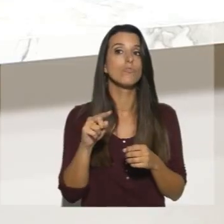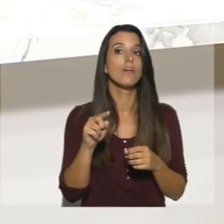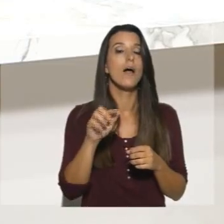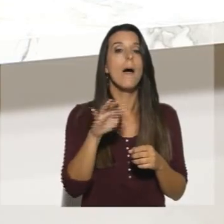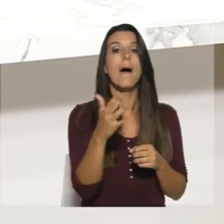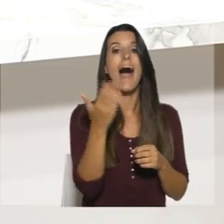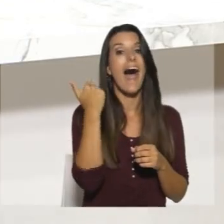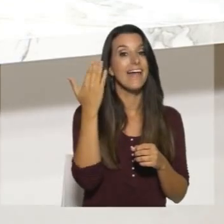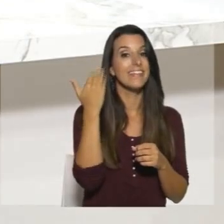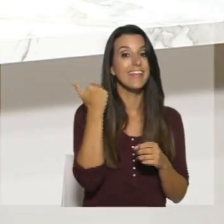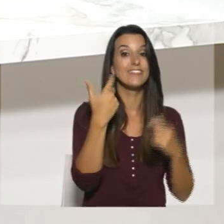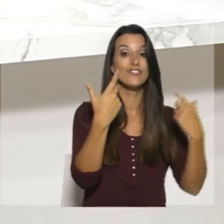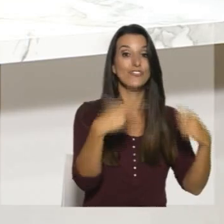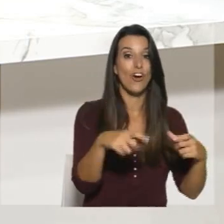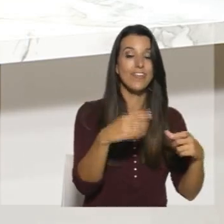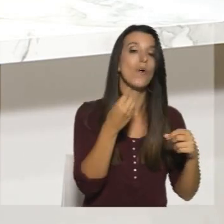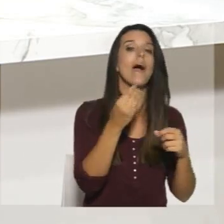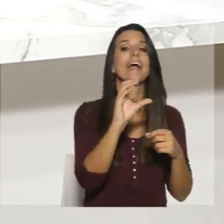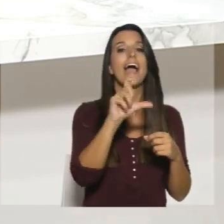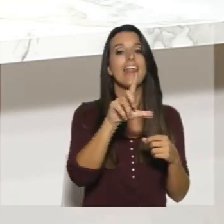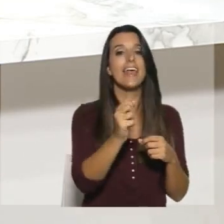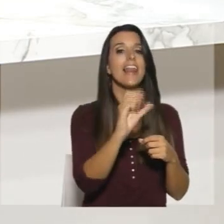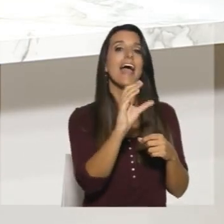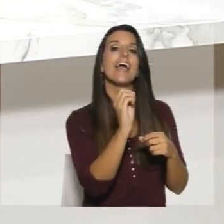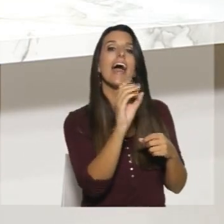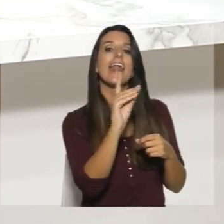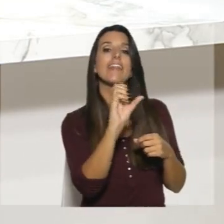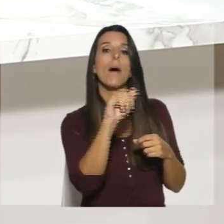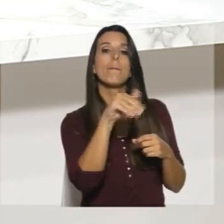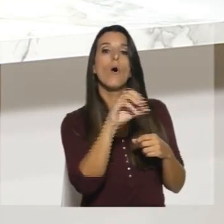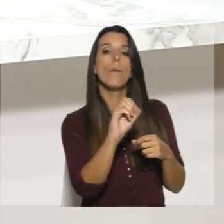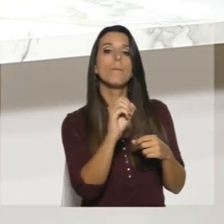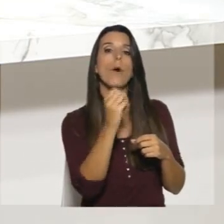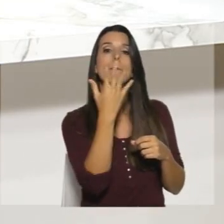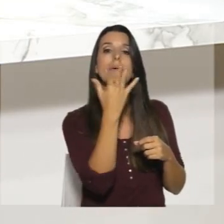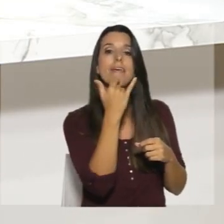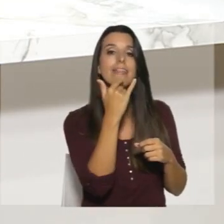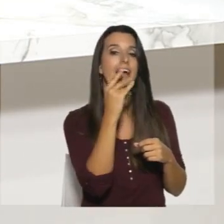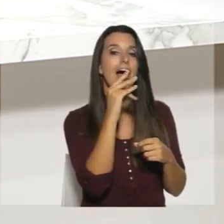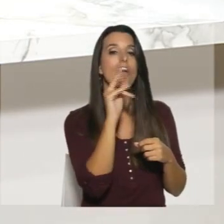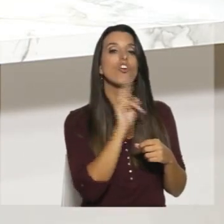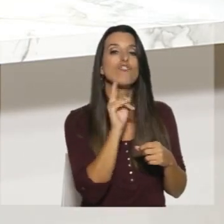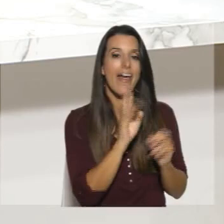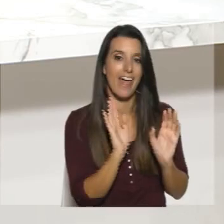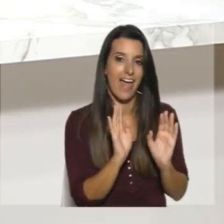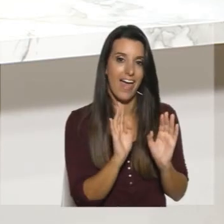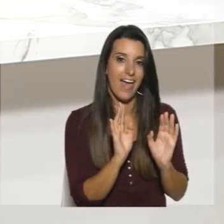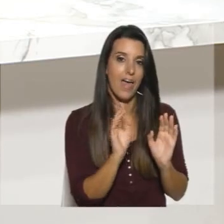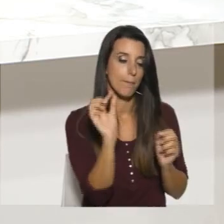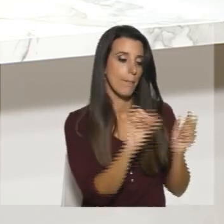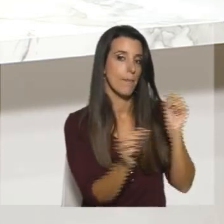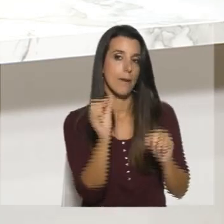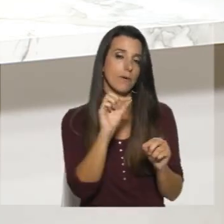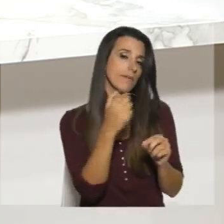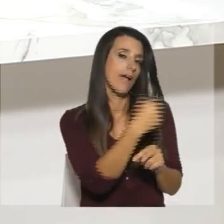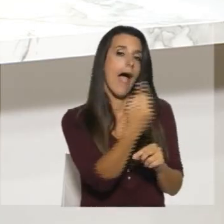mezcla que usamos para la carne. Ah, bien. Ahí está, lleva canela, cardamomo, un poquito de pimienta rosa y lleva muchas cositas. Pero es como te decía, eso